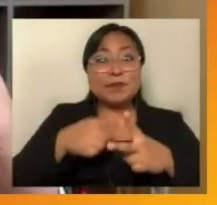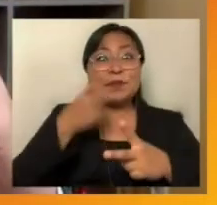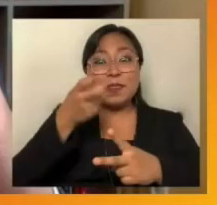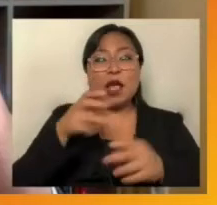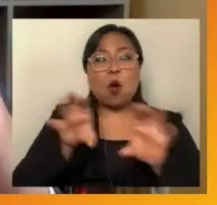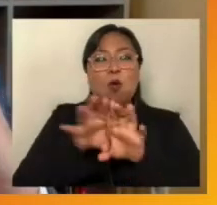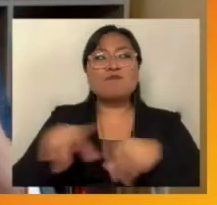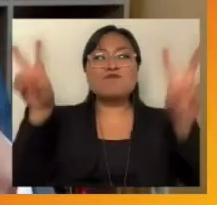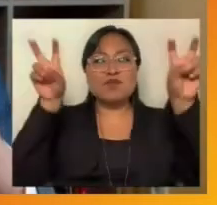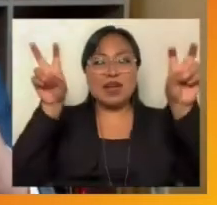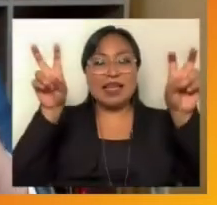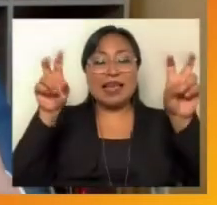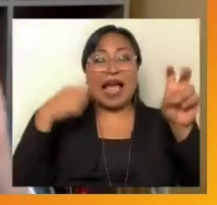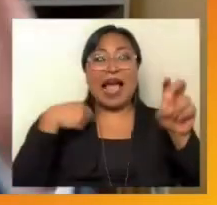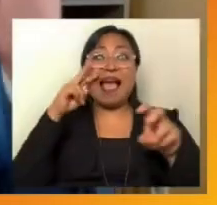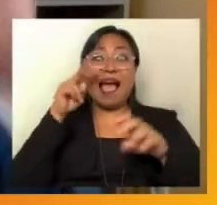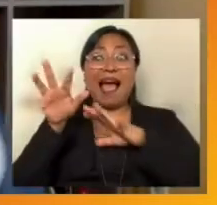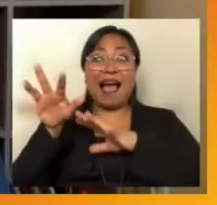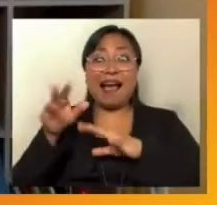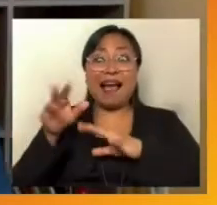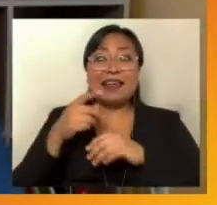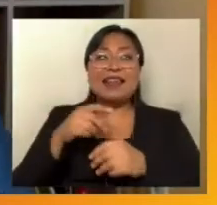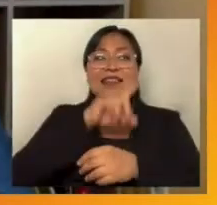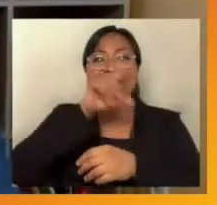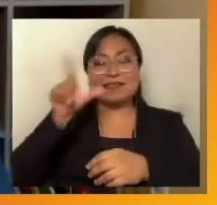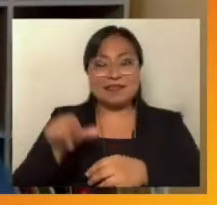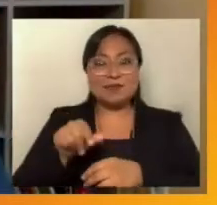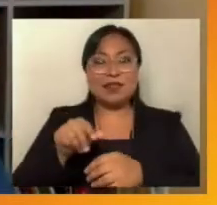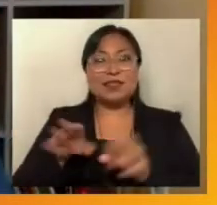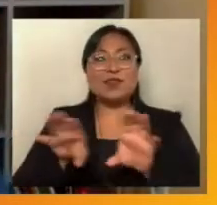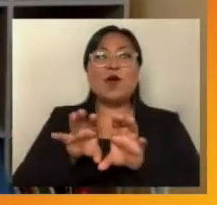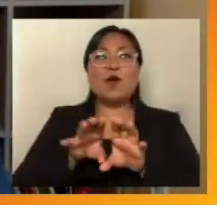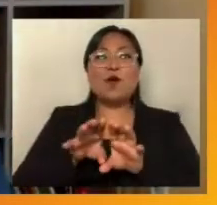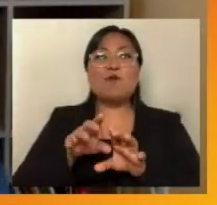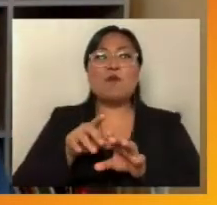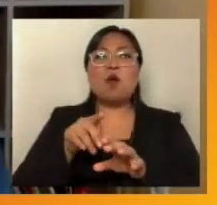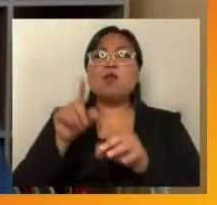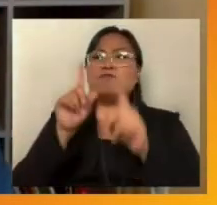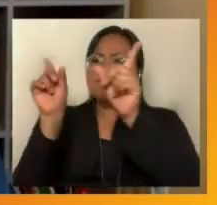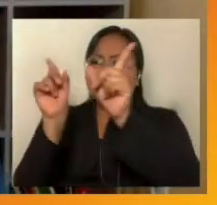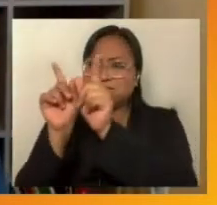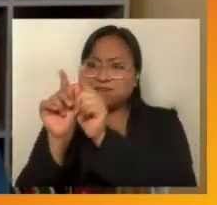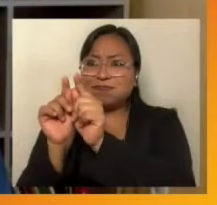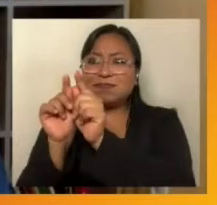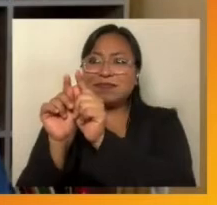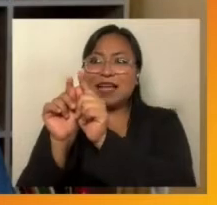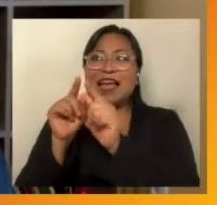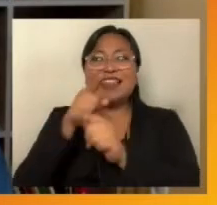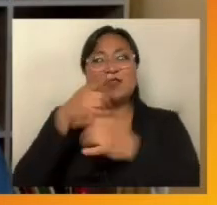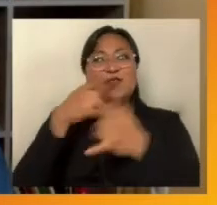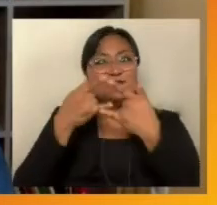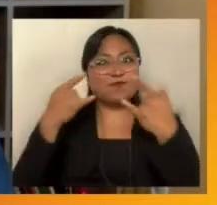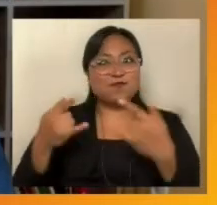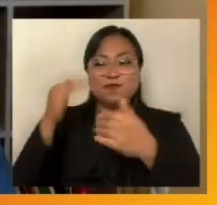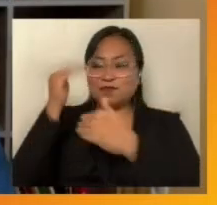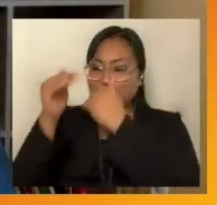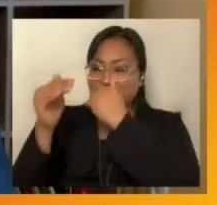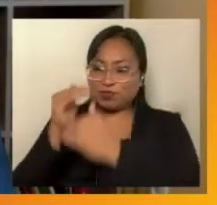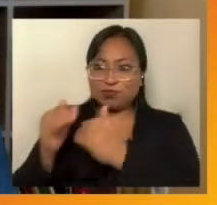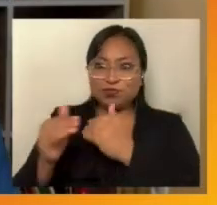que llame la atención. La segunda parte de Troya es, resume lo que estás contando.